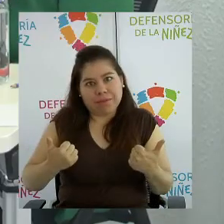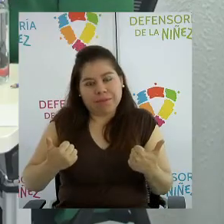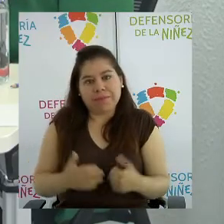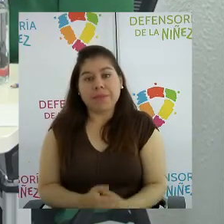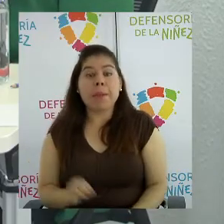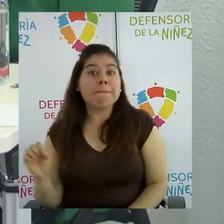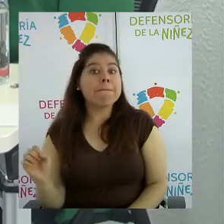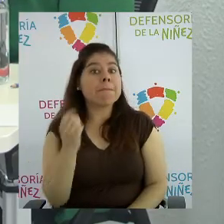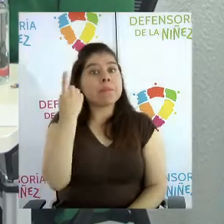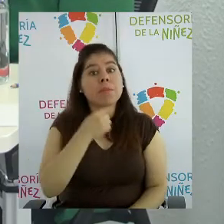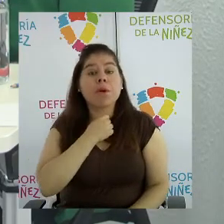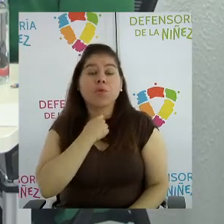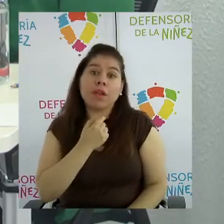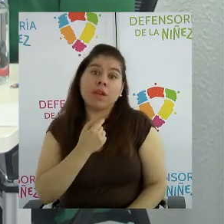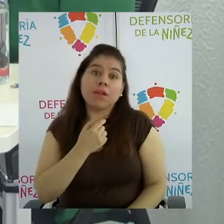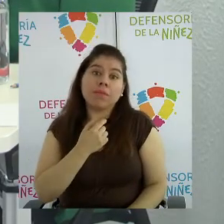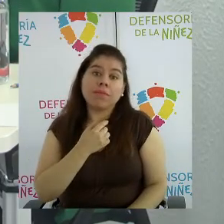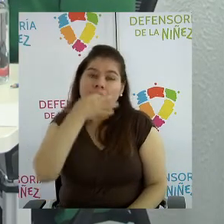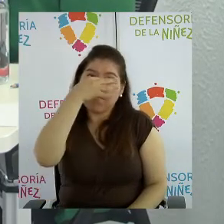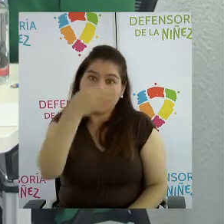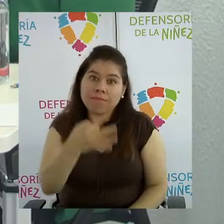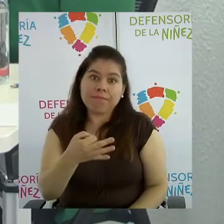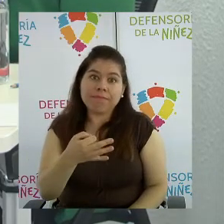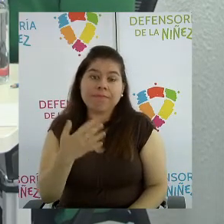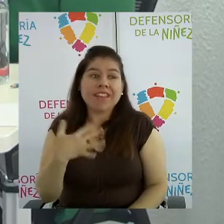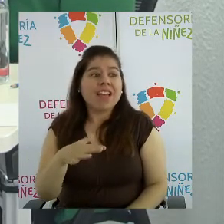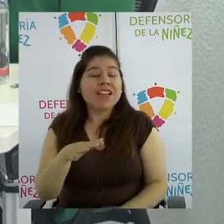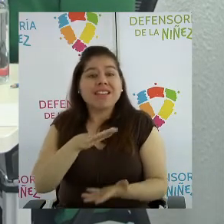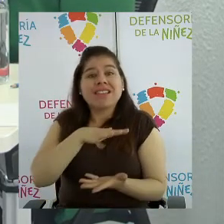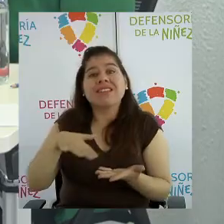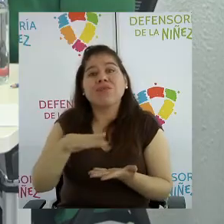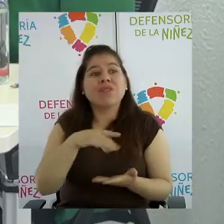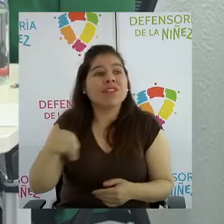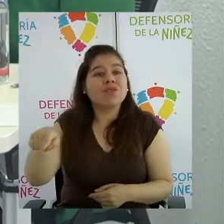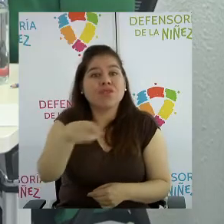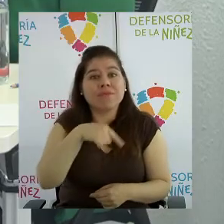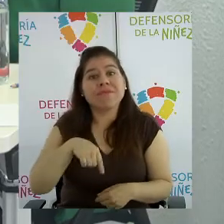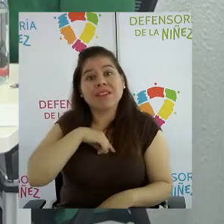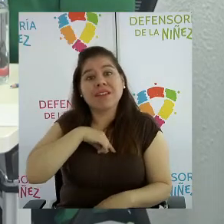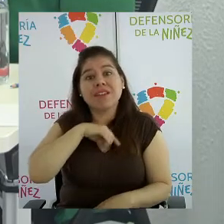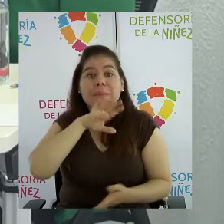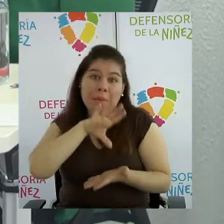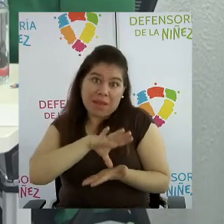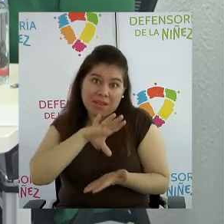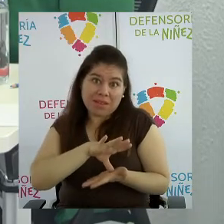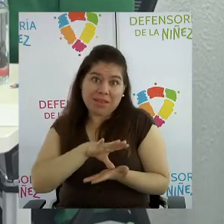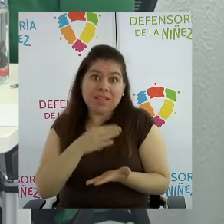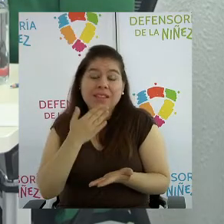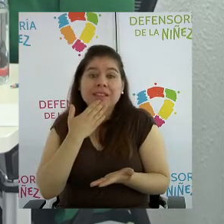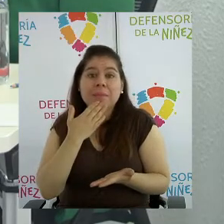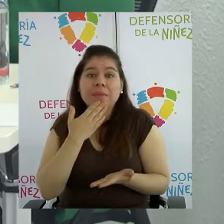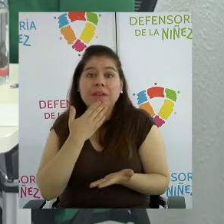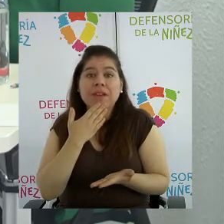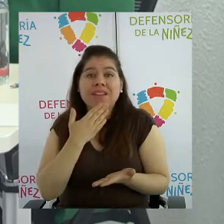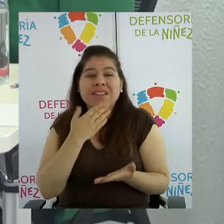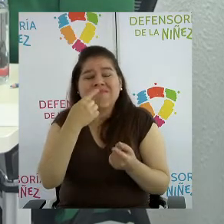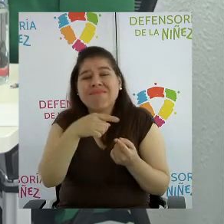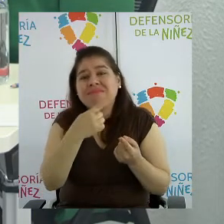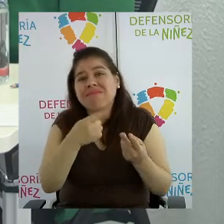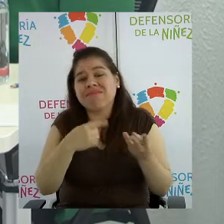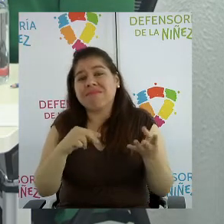gustaría precisar que por la situación que ha enfrentado nuestro país y particularmente por las afectaciones que esto